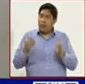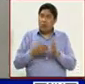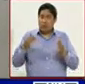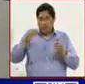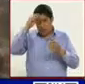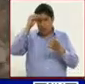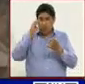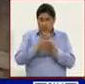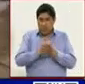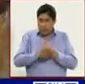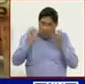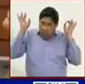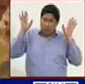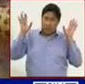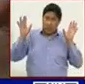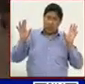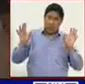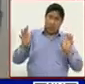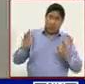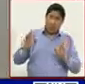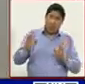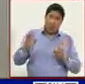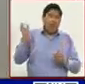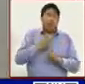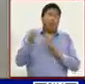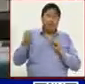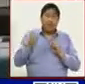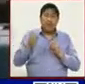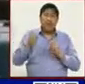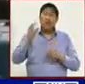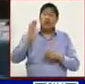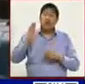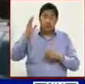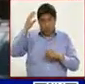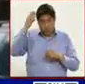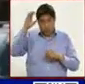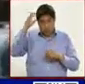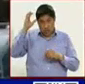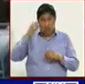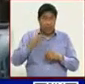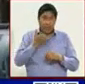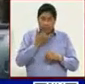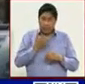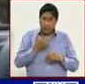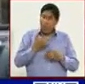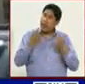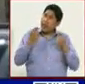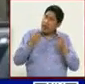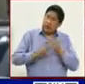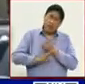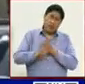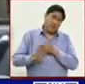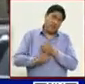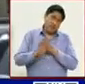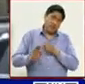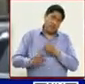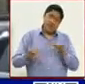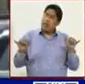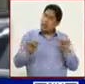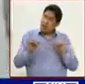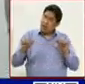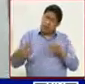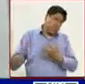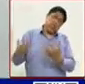quien después de manera sorpresiva lo empiezan a agredir. Y el cuñado de la denunciante, víctima, trata de ayudarlo, por lo que de igual manera es